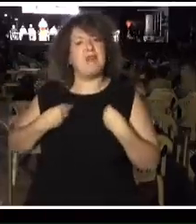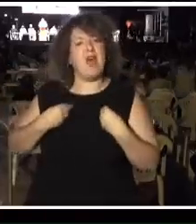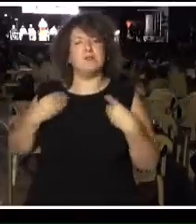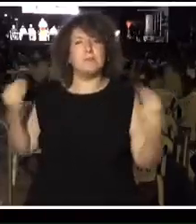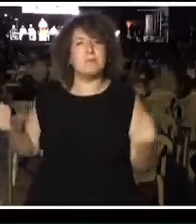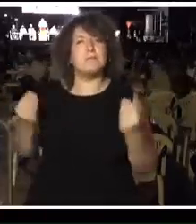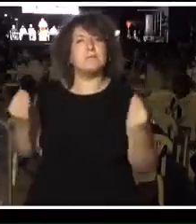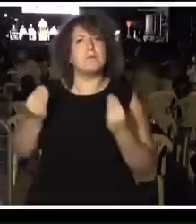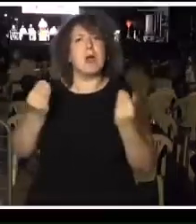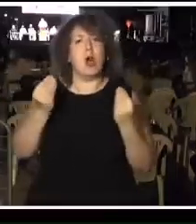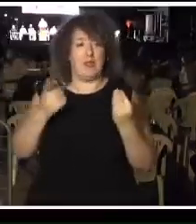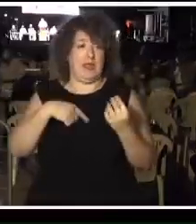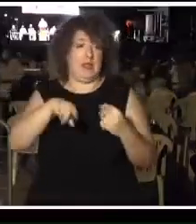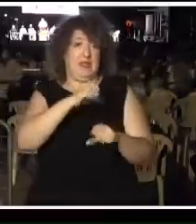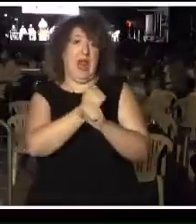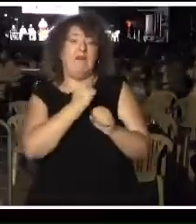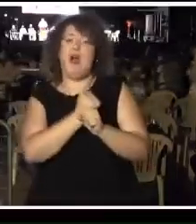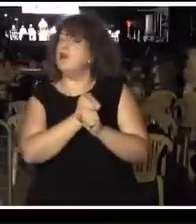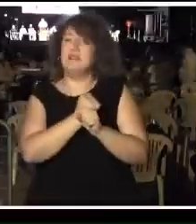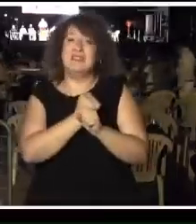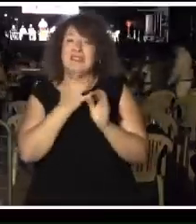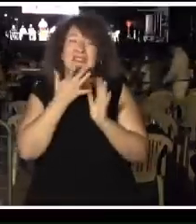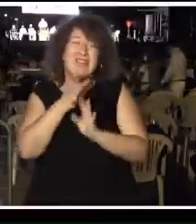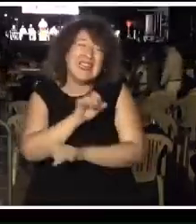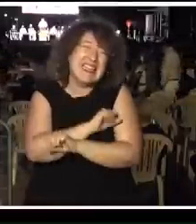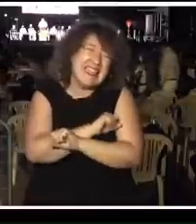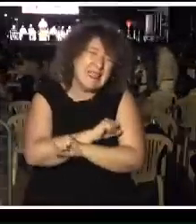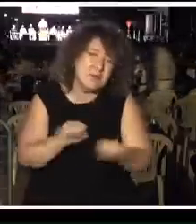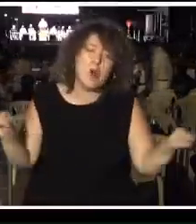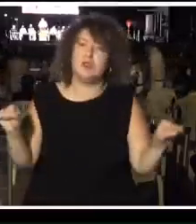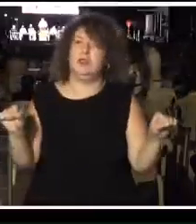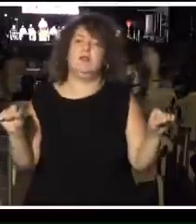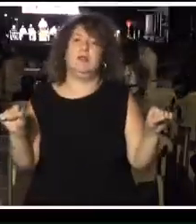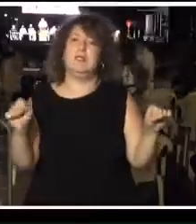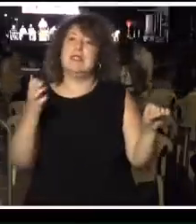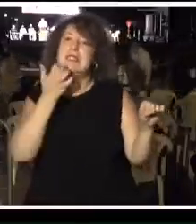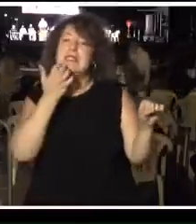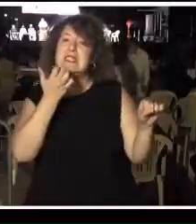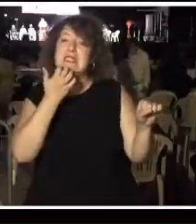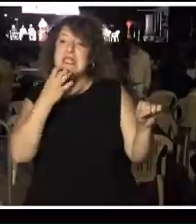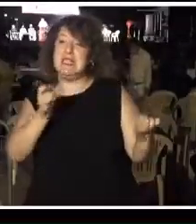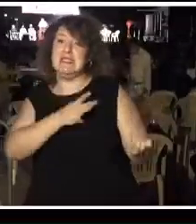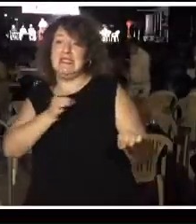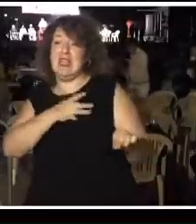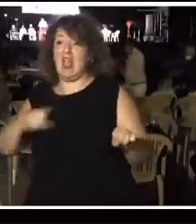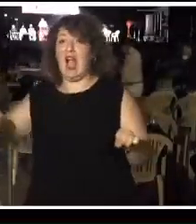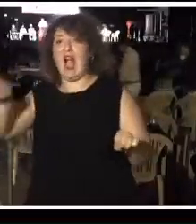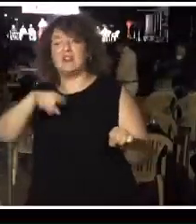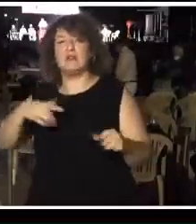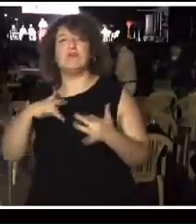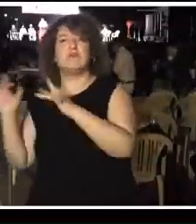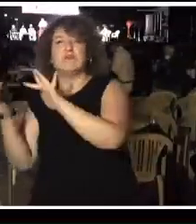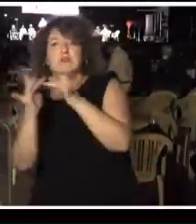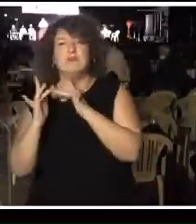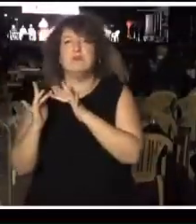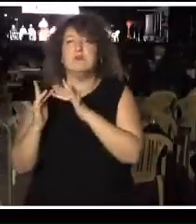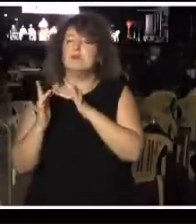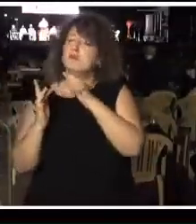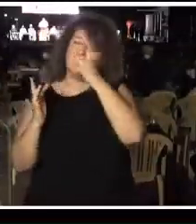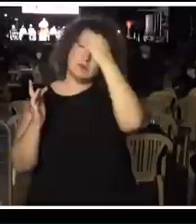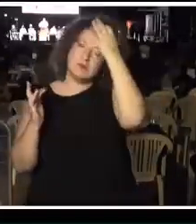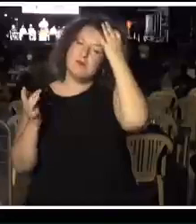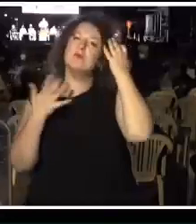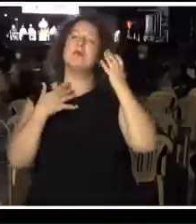personas trabajadoras habría sido imposible sin el concierto con los sindicatos de clase. La necesaria